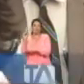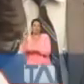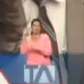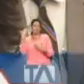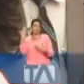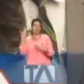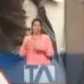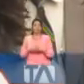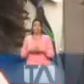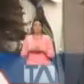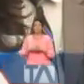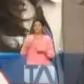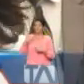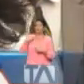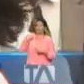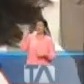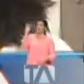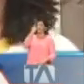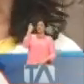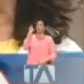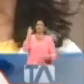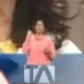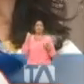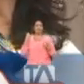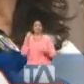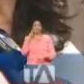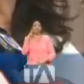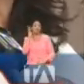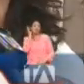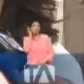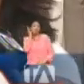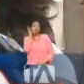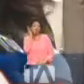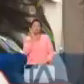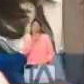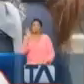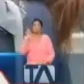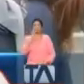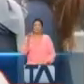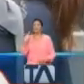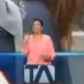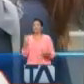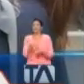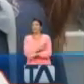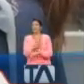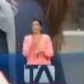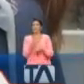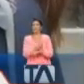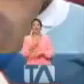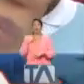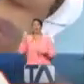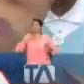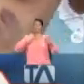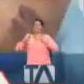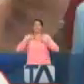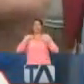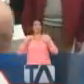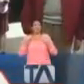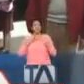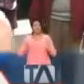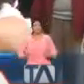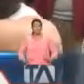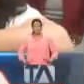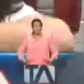el impacto aquí de gas. Las dos mujeres detenidas llevaron la peor parte. Presentan golpes en su cuerpo.